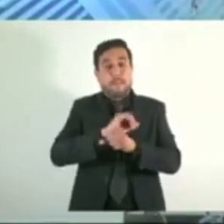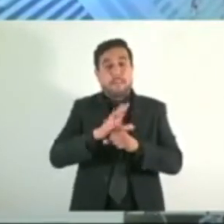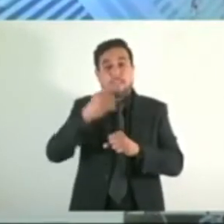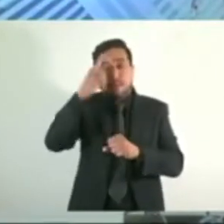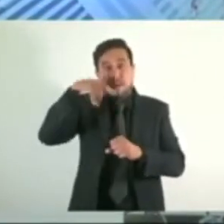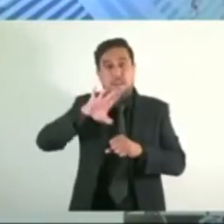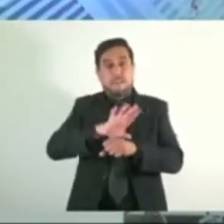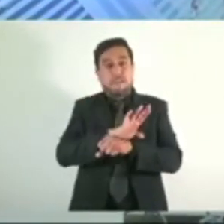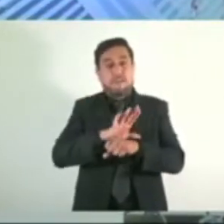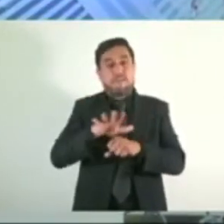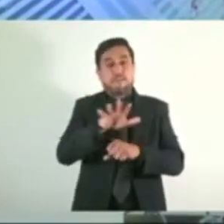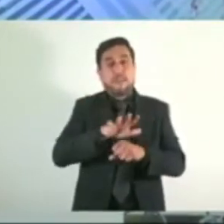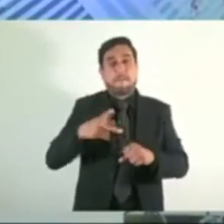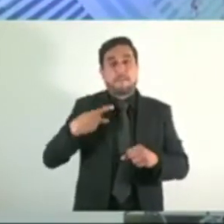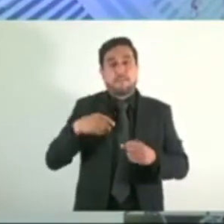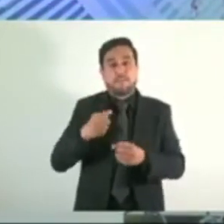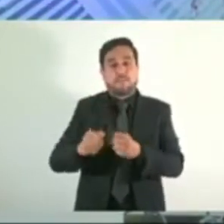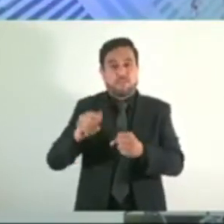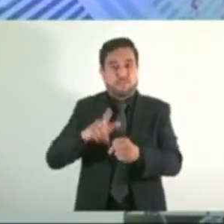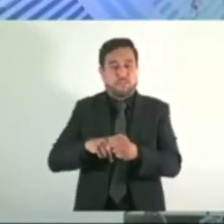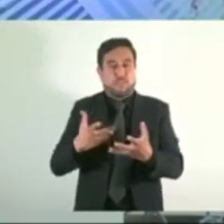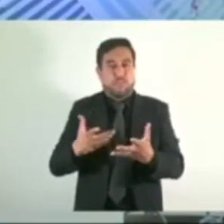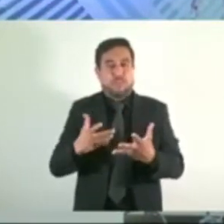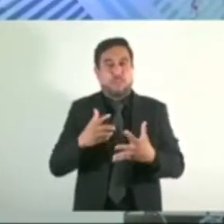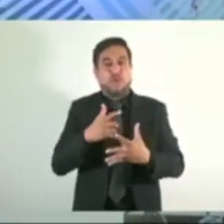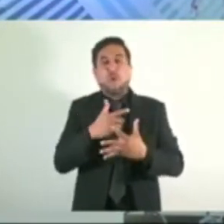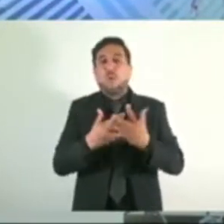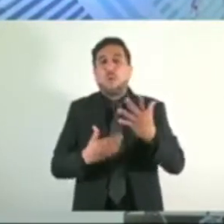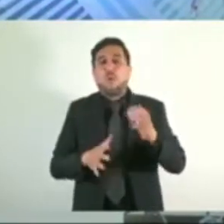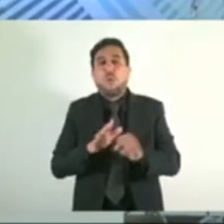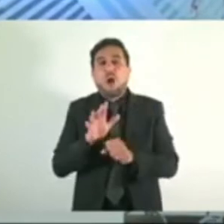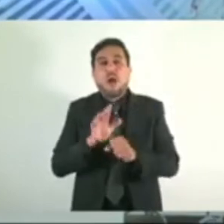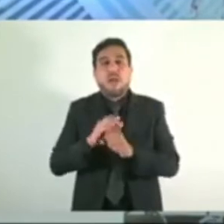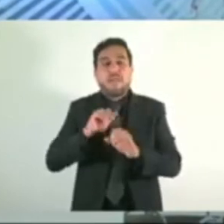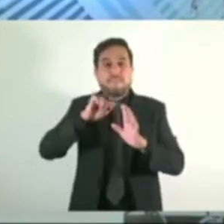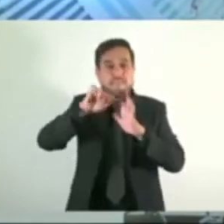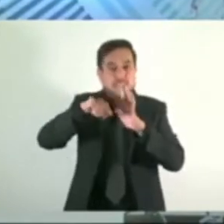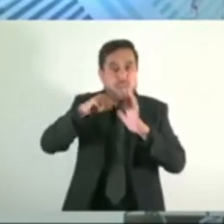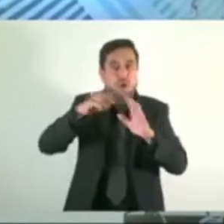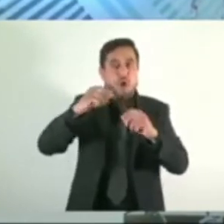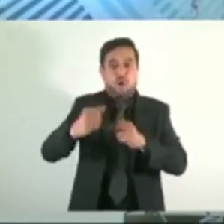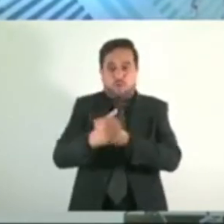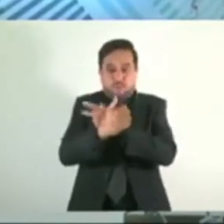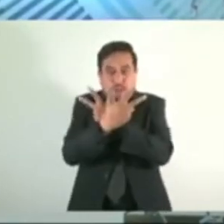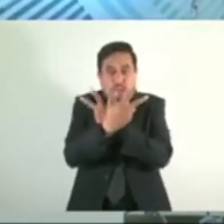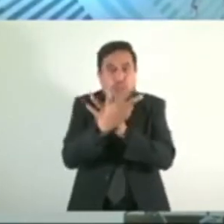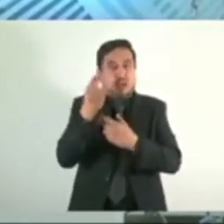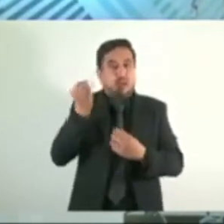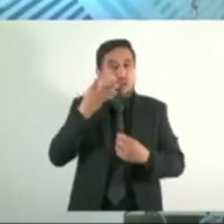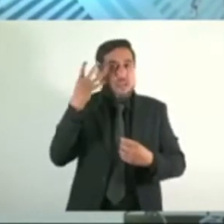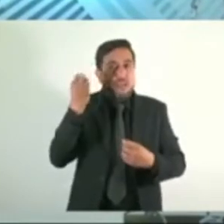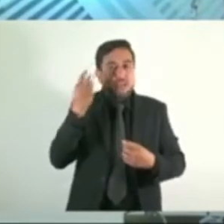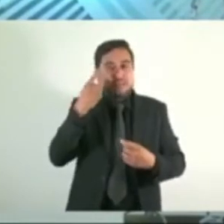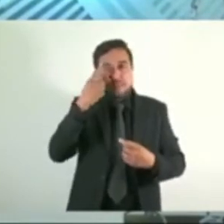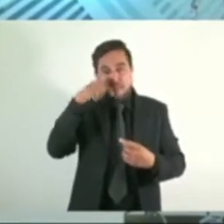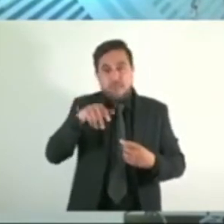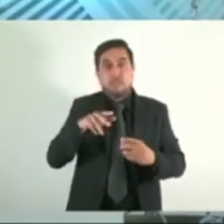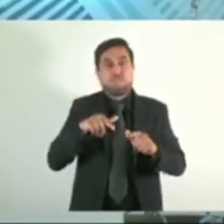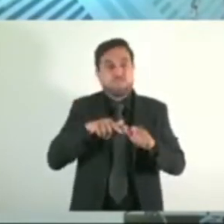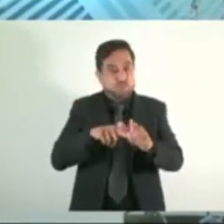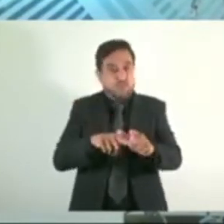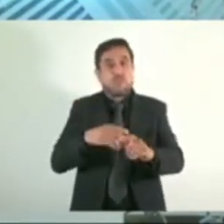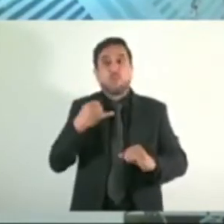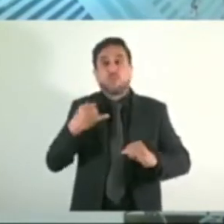sociedad. Me refiero, entre otras cosas, a la implementación de videoconferencias para el desahogo de audiencias, que evitó retrasar la impartición de justicia